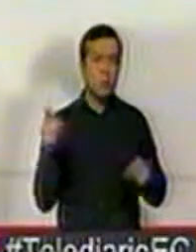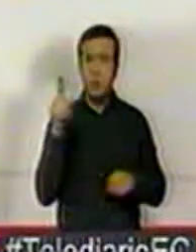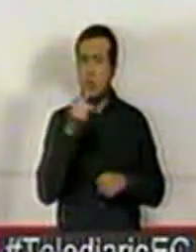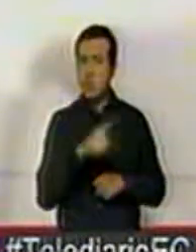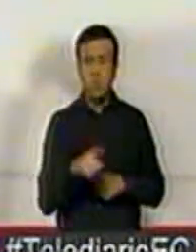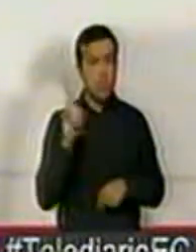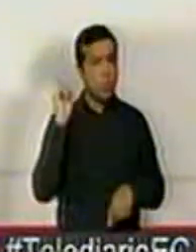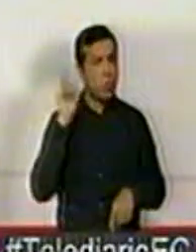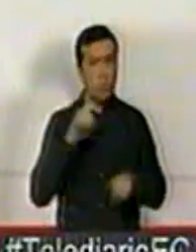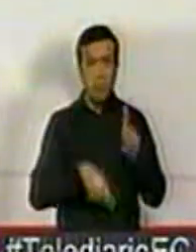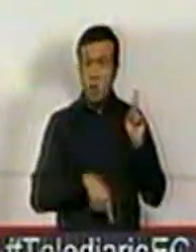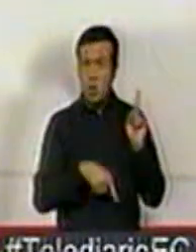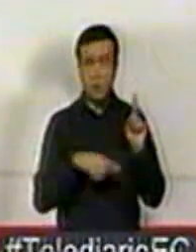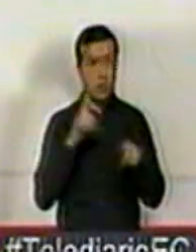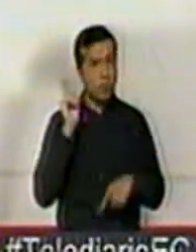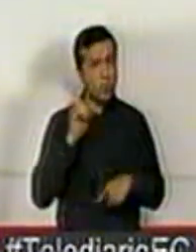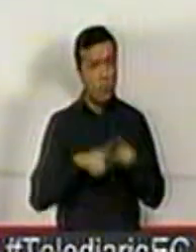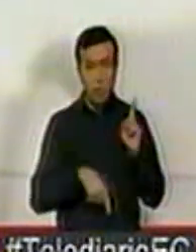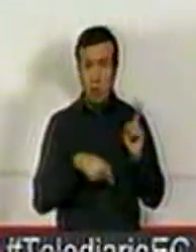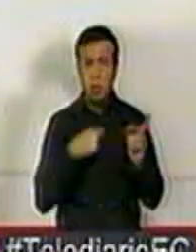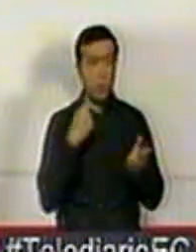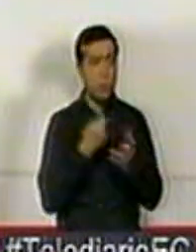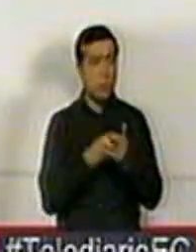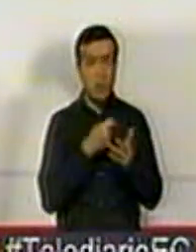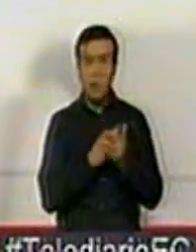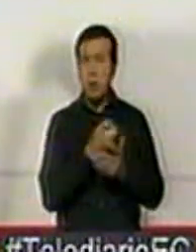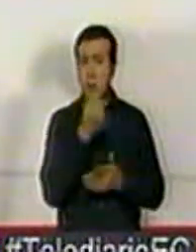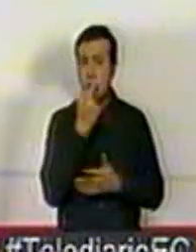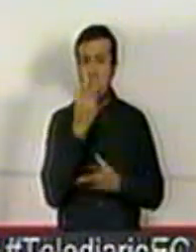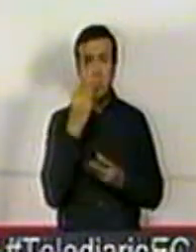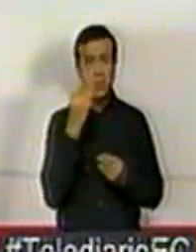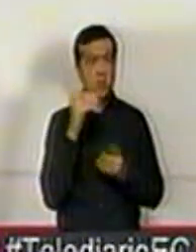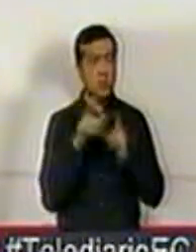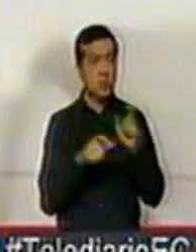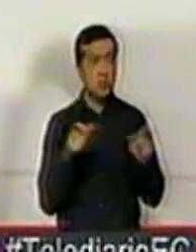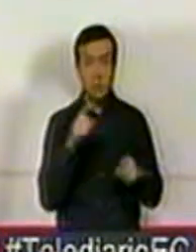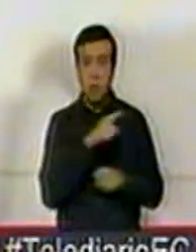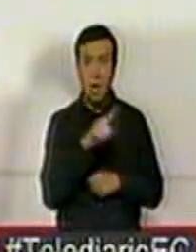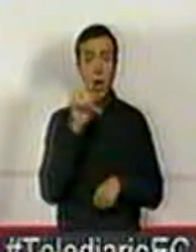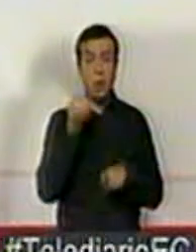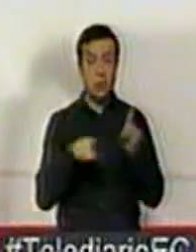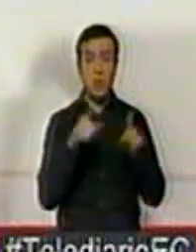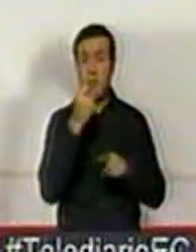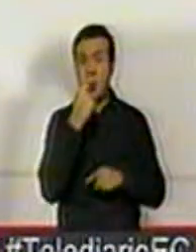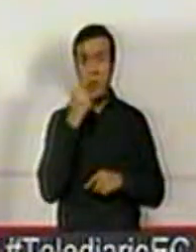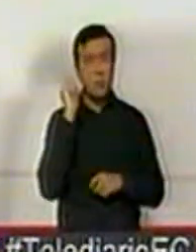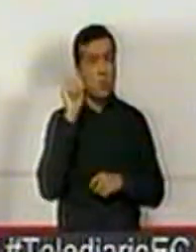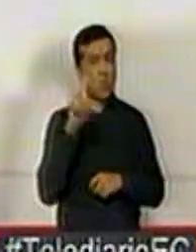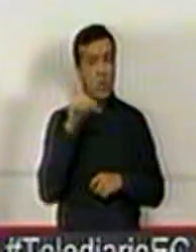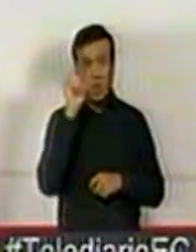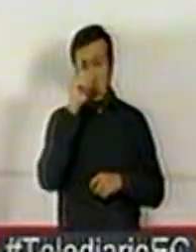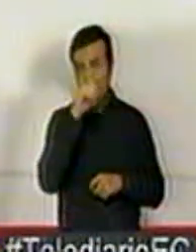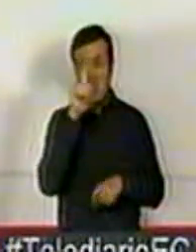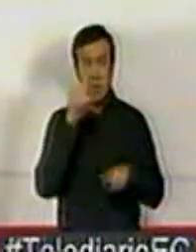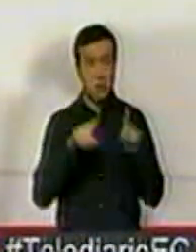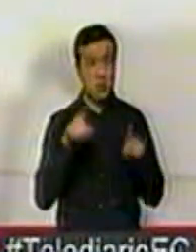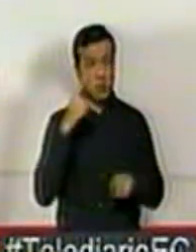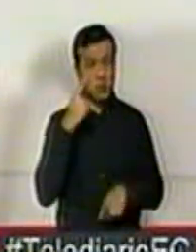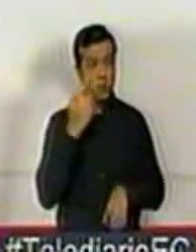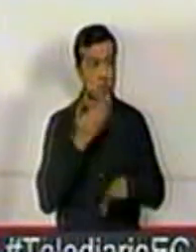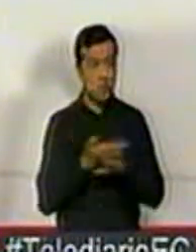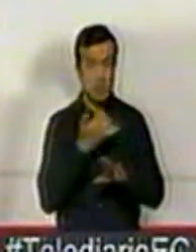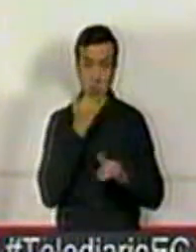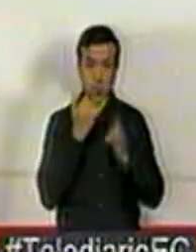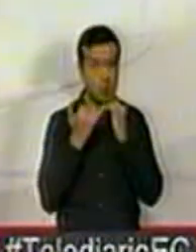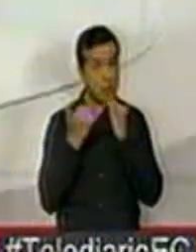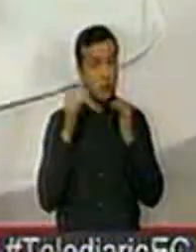de poder asumir la compra de medicamentos, que muchos son muy caros, y si es que ha ocurrido esto, es muy